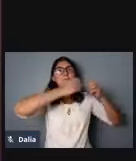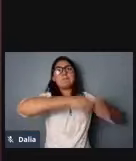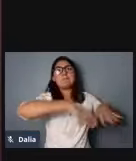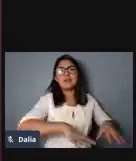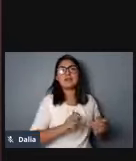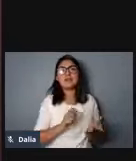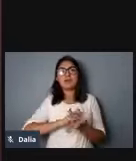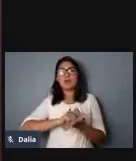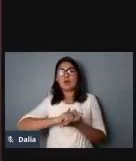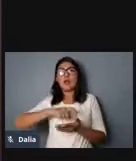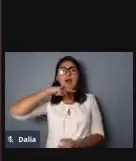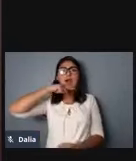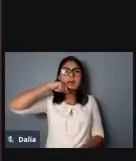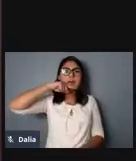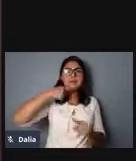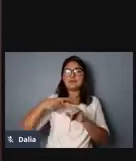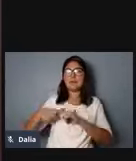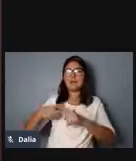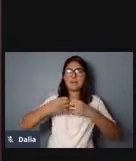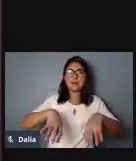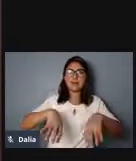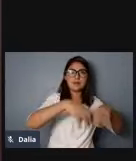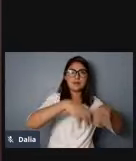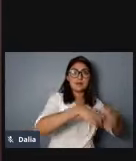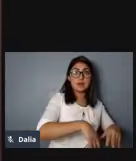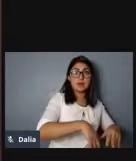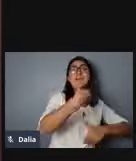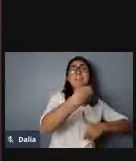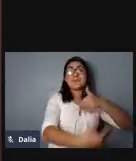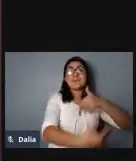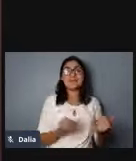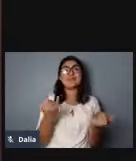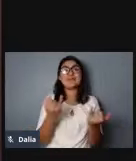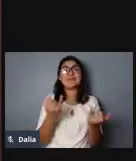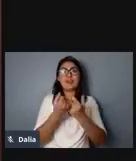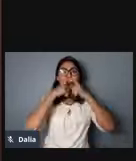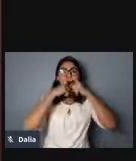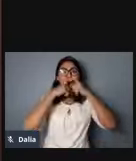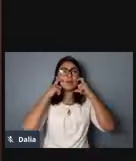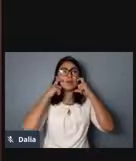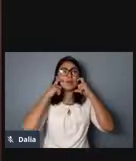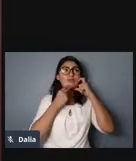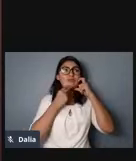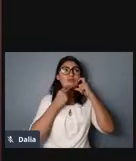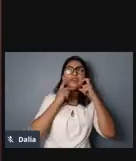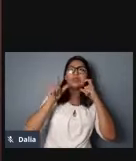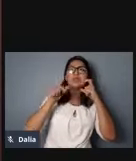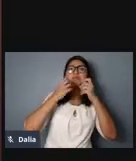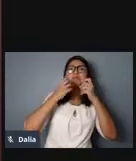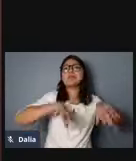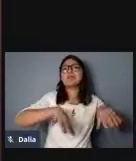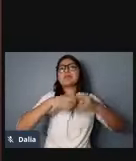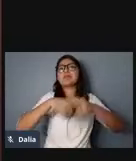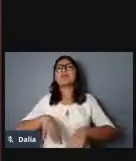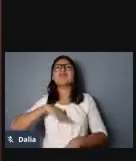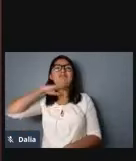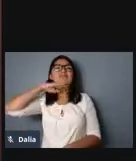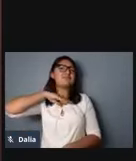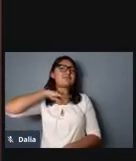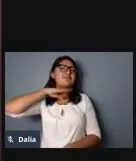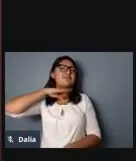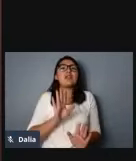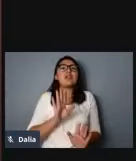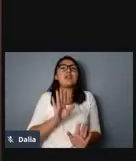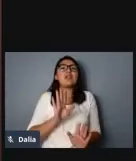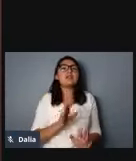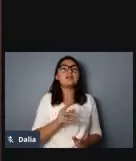repercusión en el cubrebocas, ¿no? Decían un grupo de maestras hermosas esta semana que platicábamos, me decían, oye, es